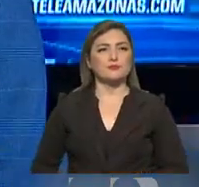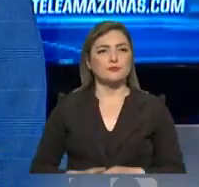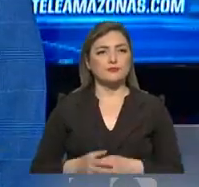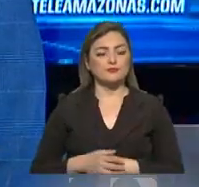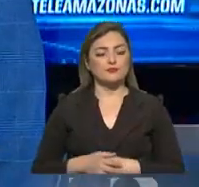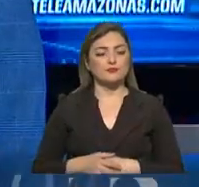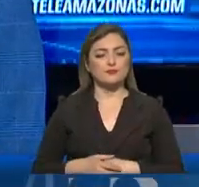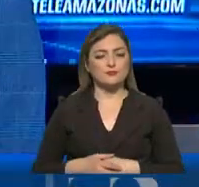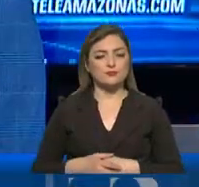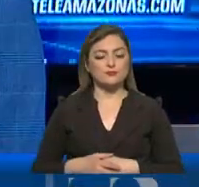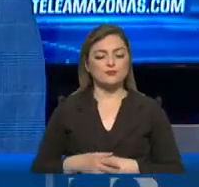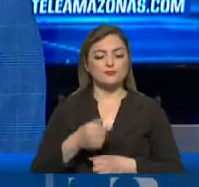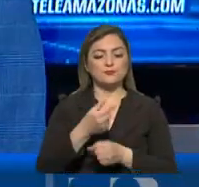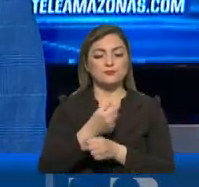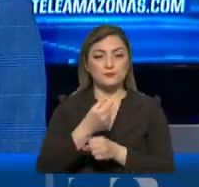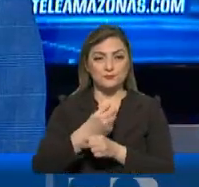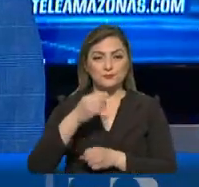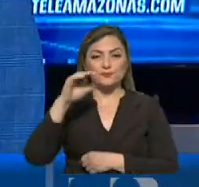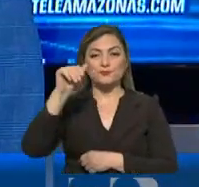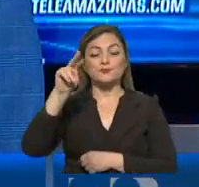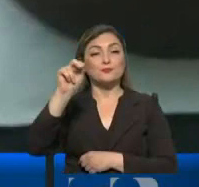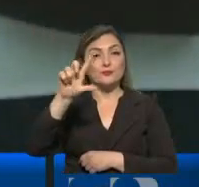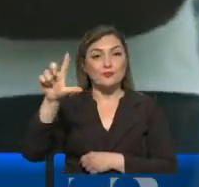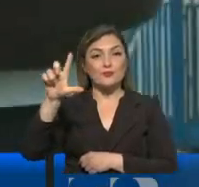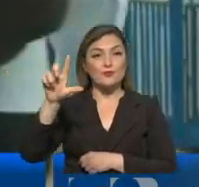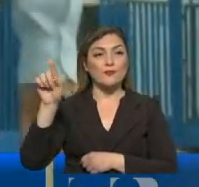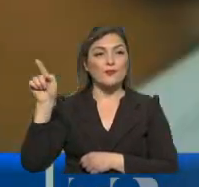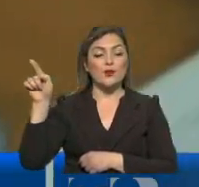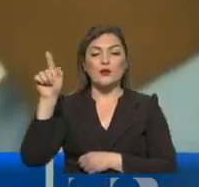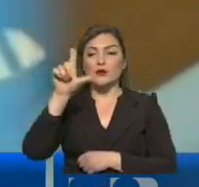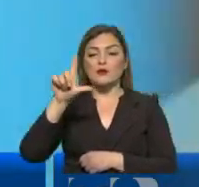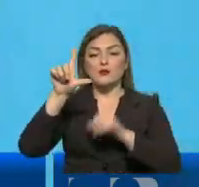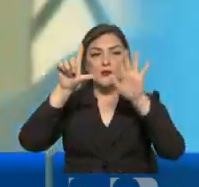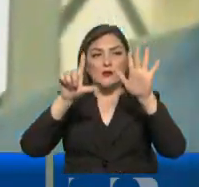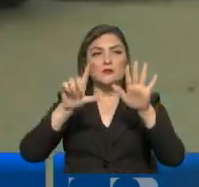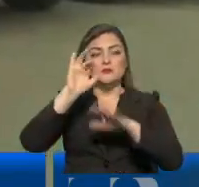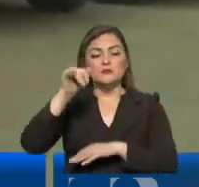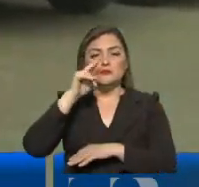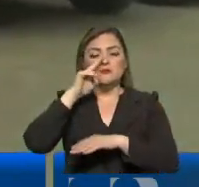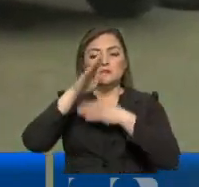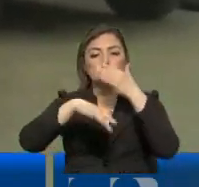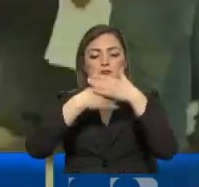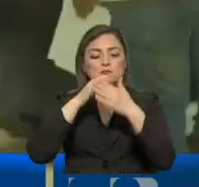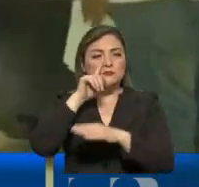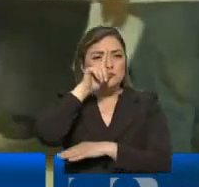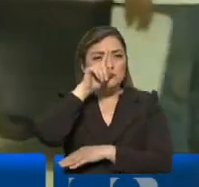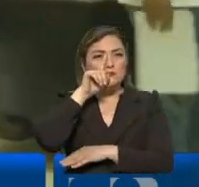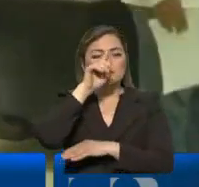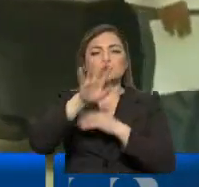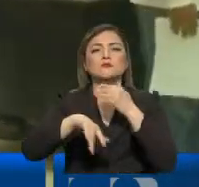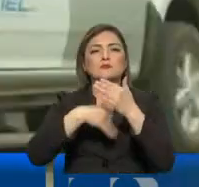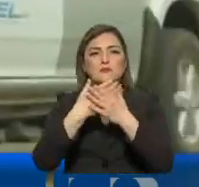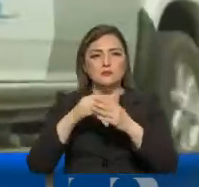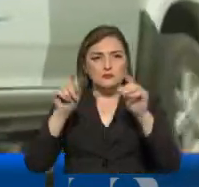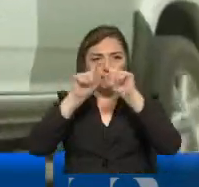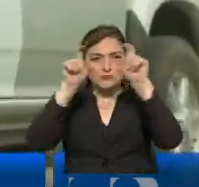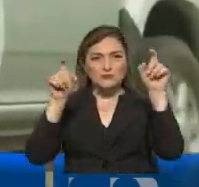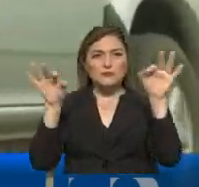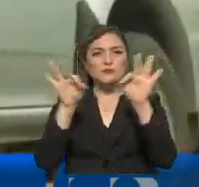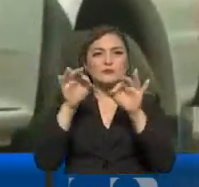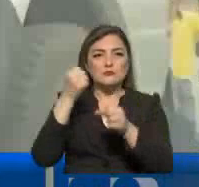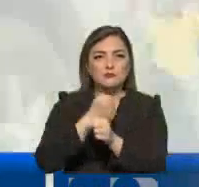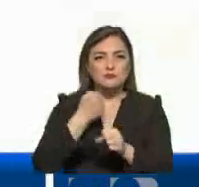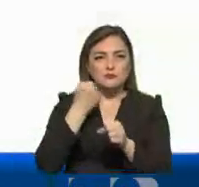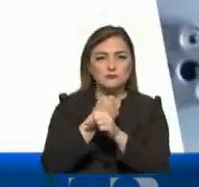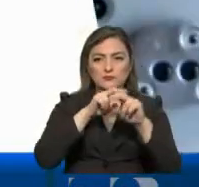El anuncio lo hizo el gerente de CENEL, Diego Maldonado. Desde este lunes 7 de junio, todo el personal de la Corporación Nacional de Electricidad trabaja